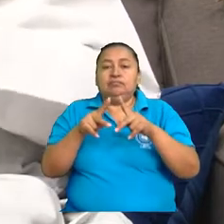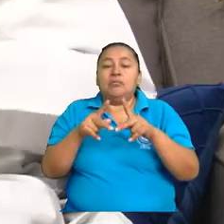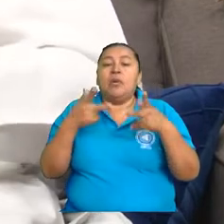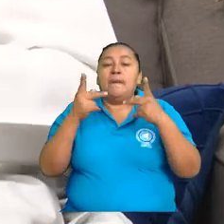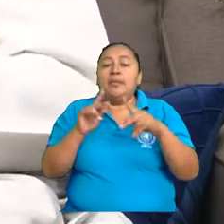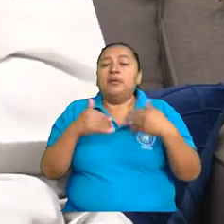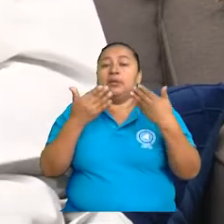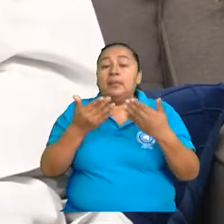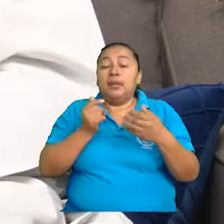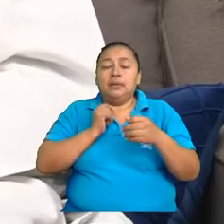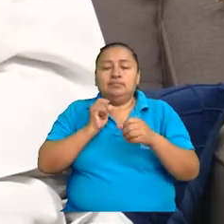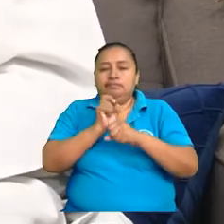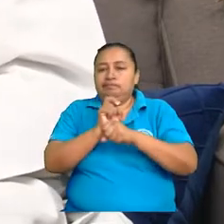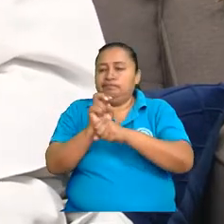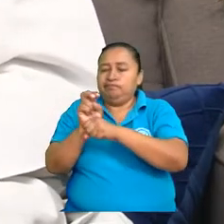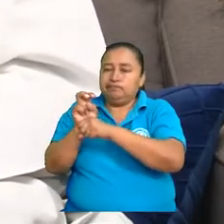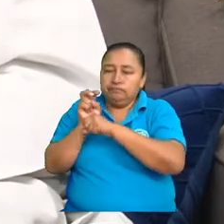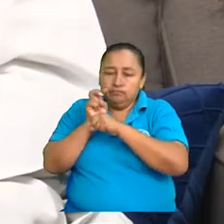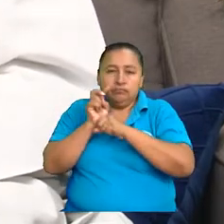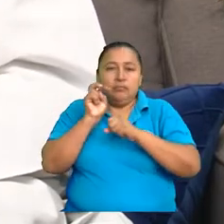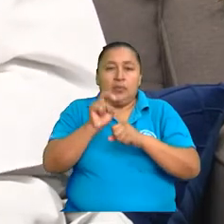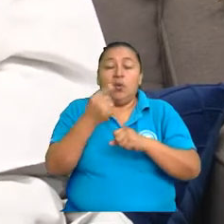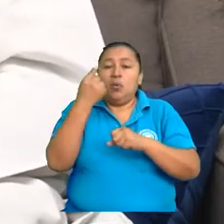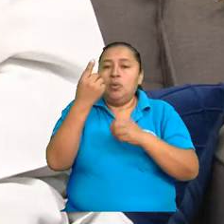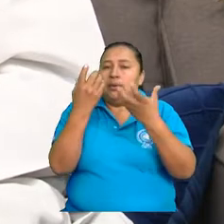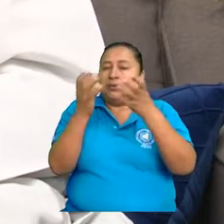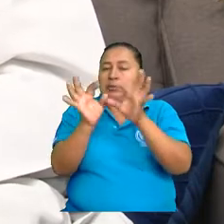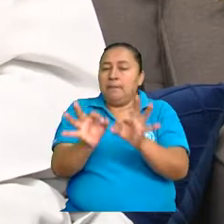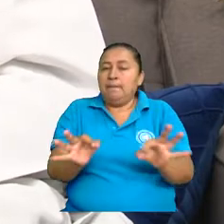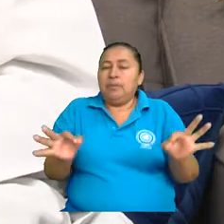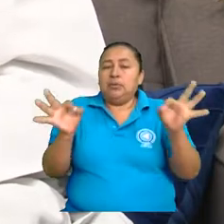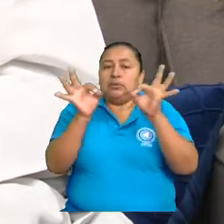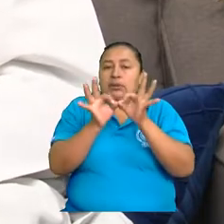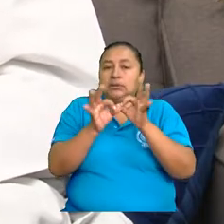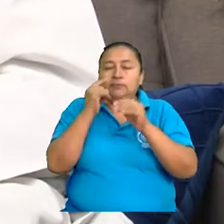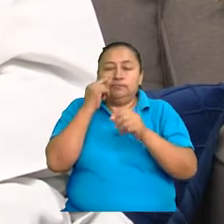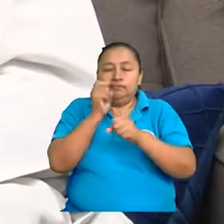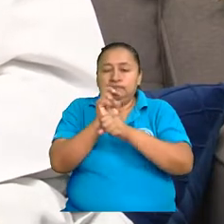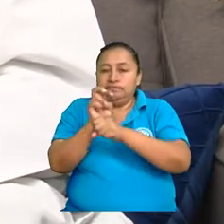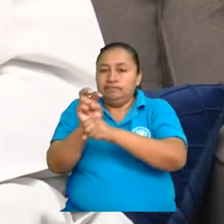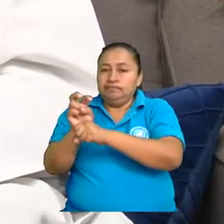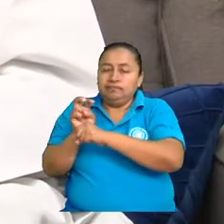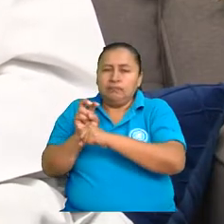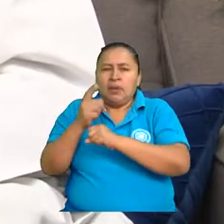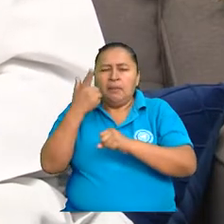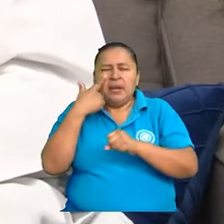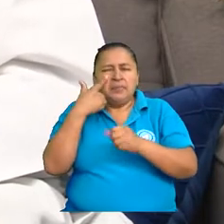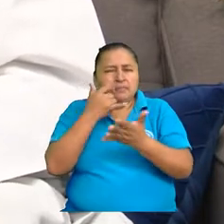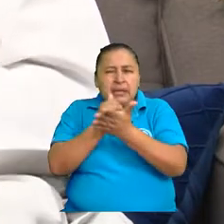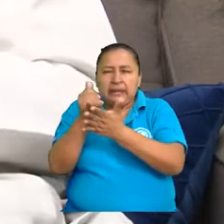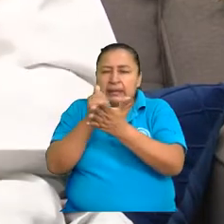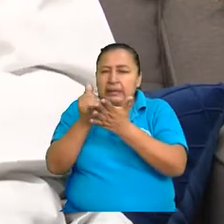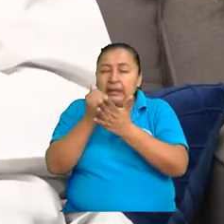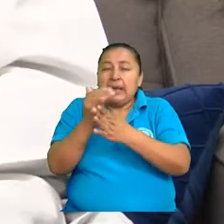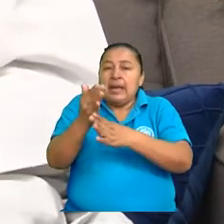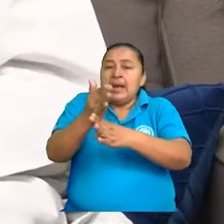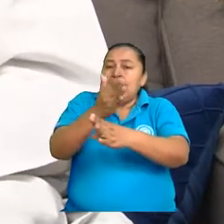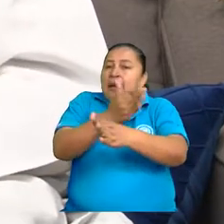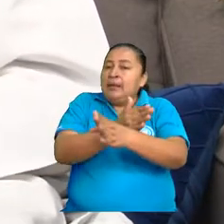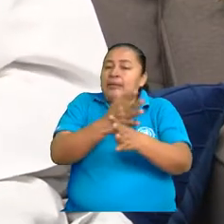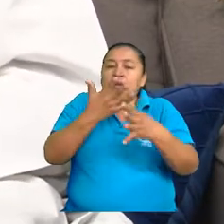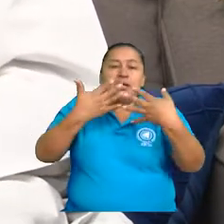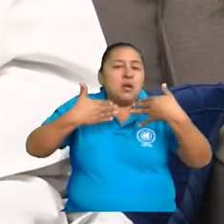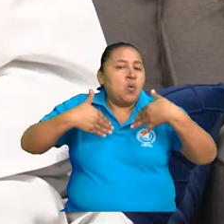en la vigilancia epidemiológica, que es uno de los elementos clave, la vigilancia que es la detección temprana de cualquier